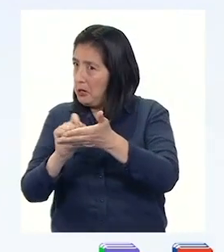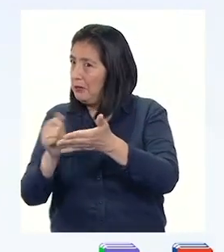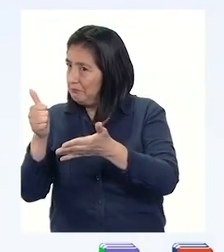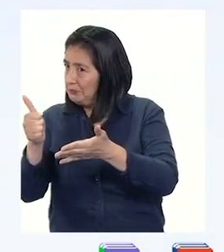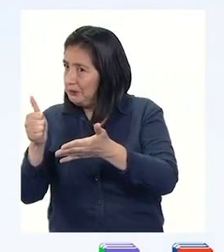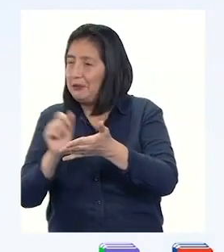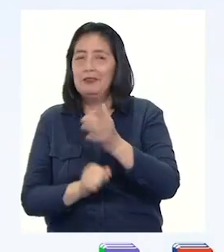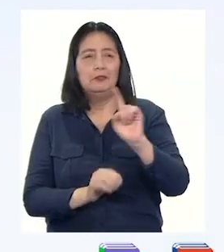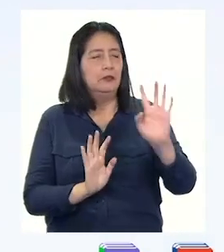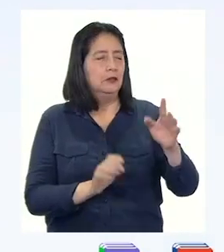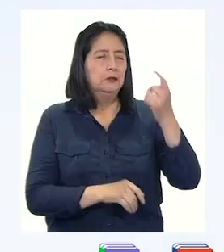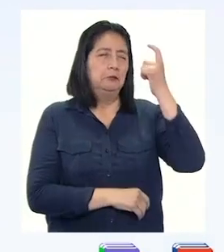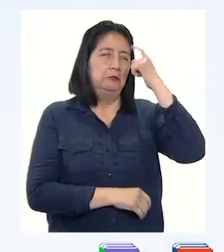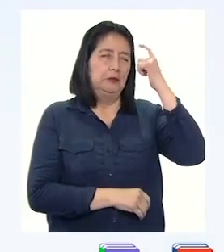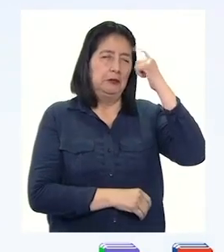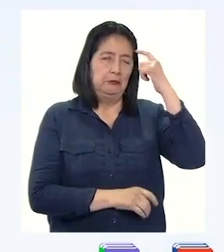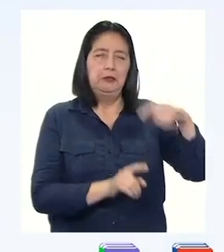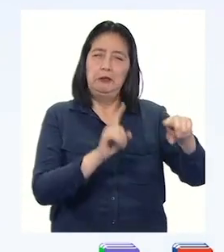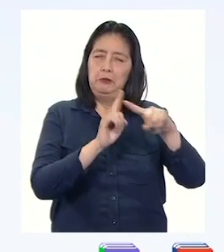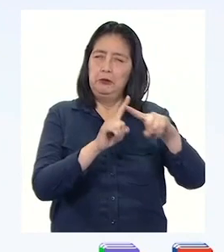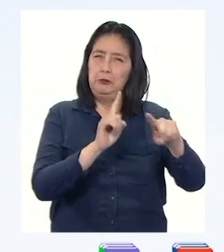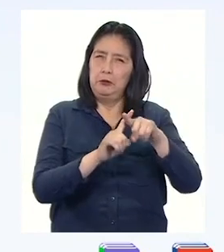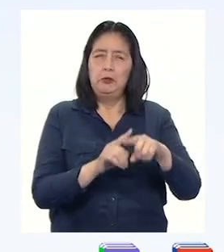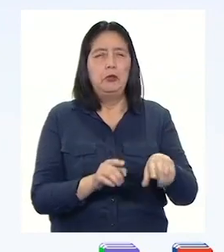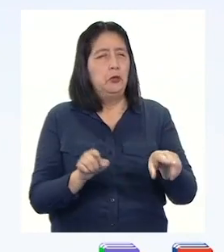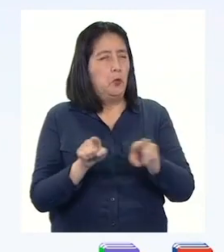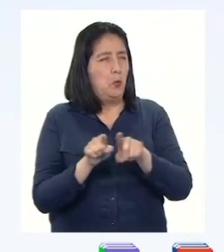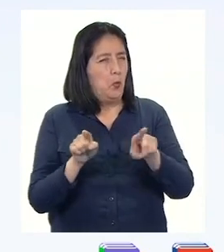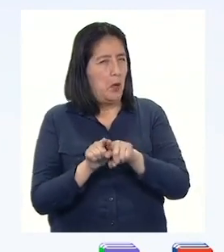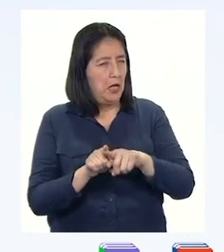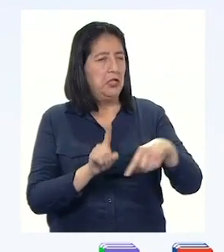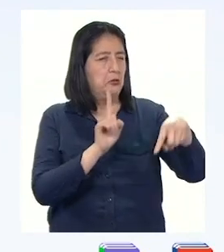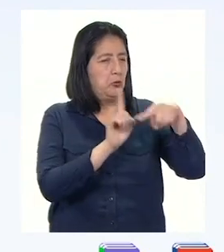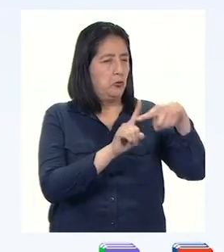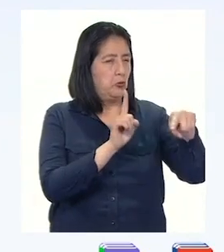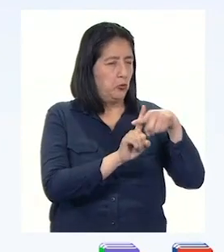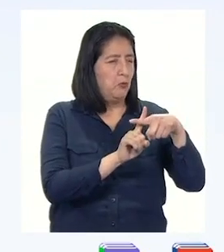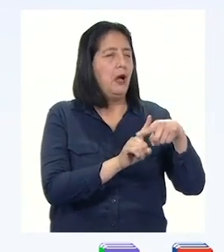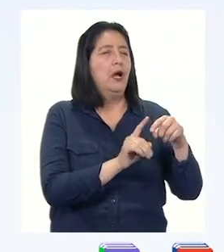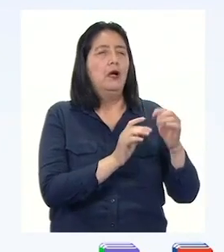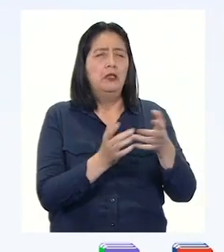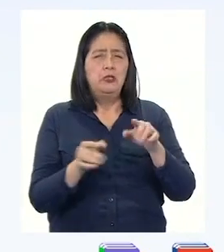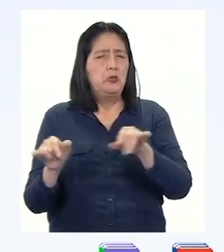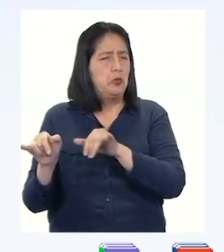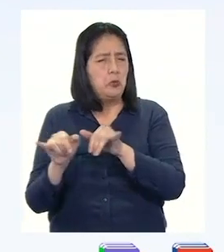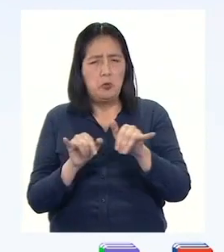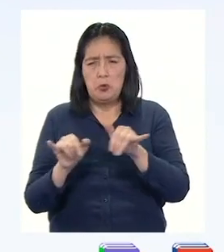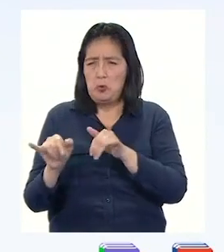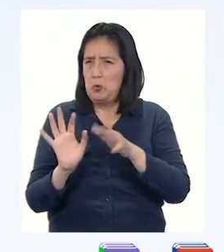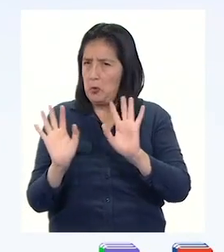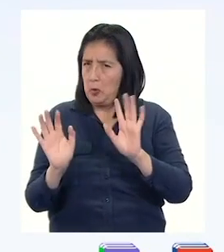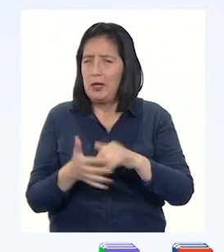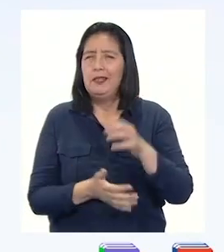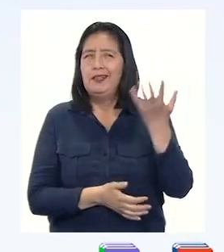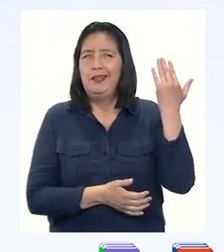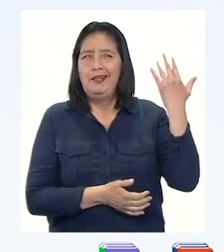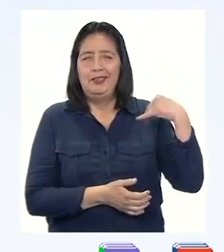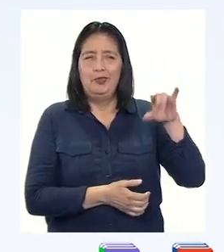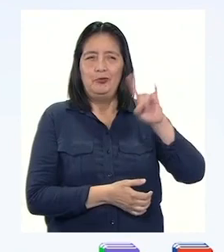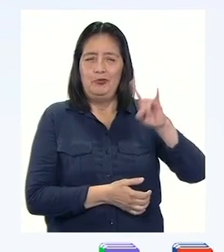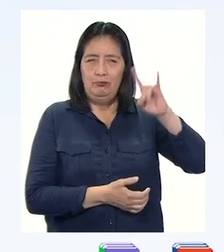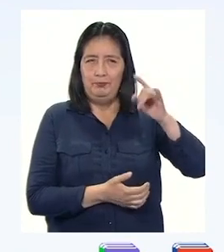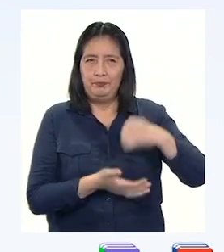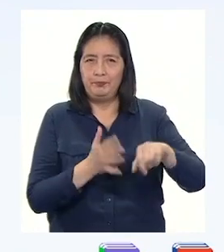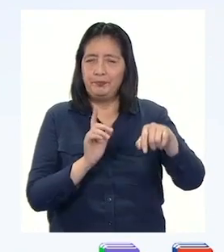hecho! Si pensamos en la multiplicación como una suma repetida, podemos usar el mismo procedimiento que usamos para la